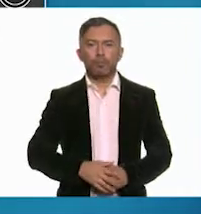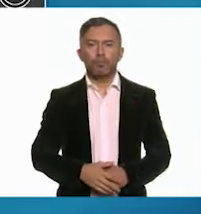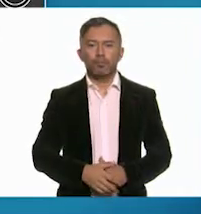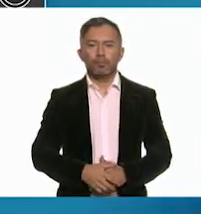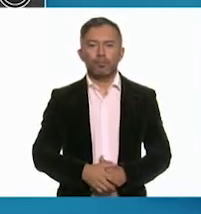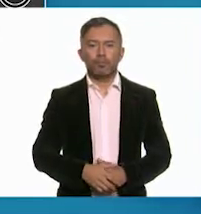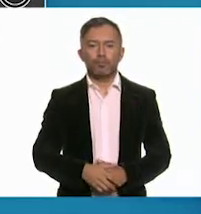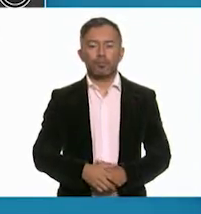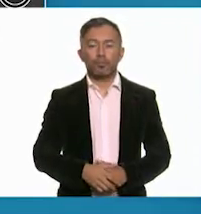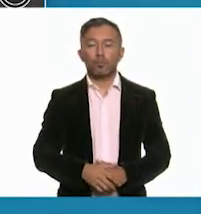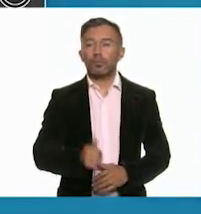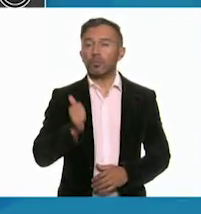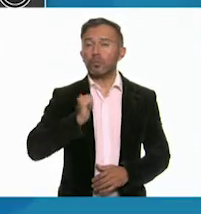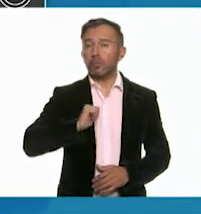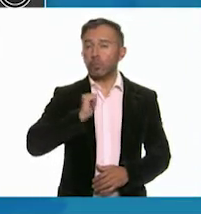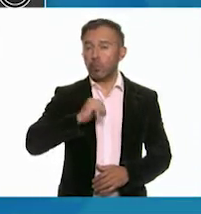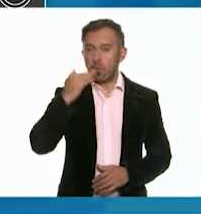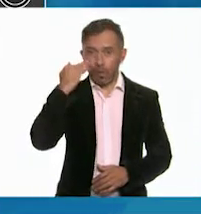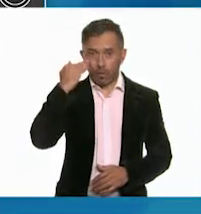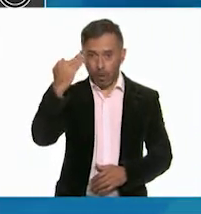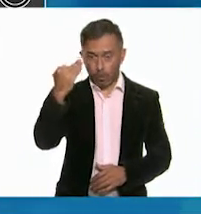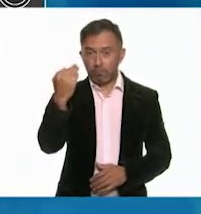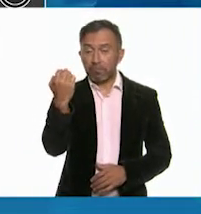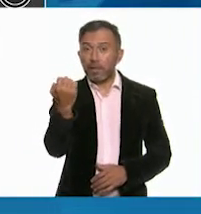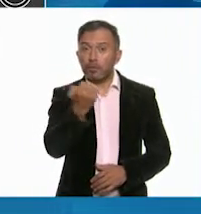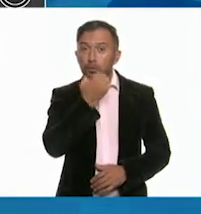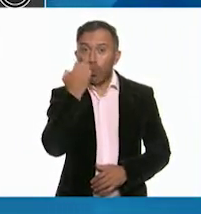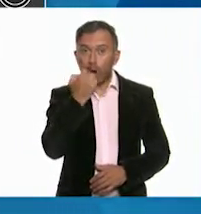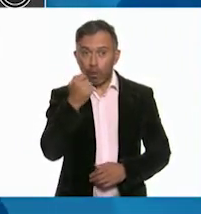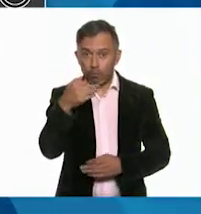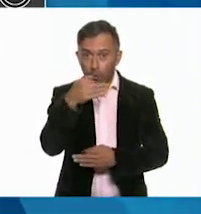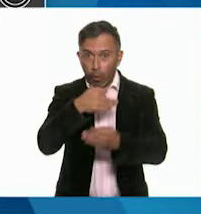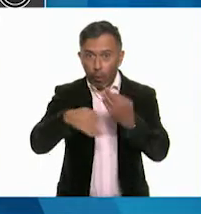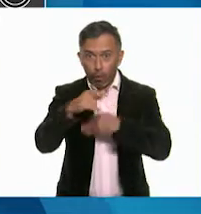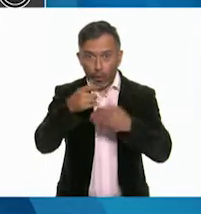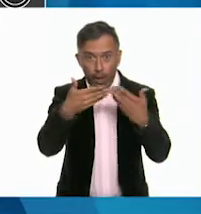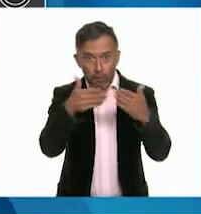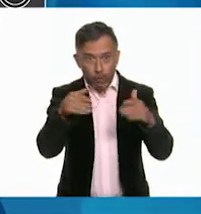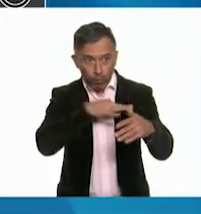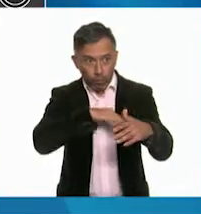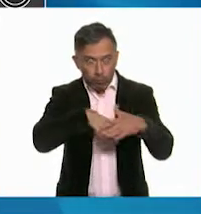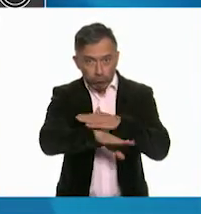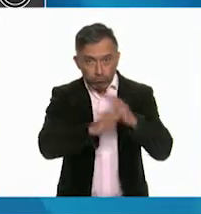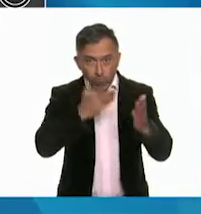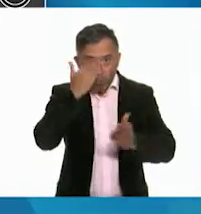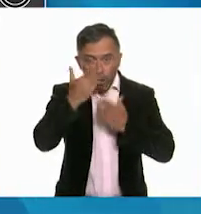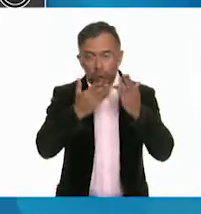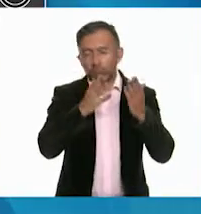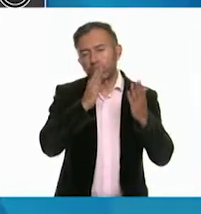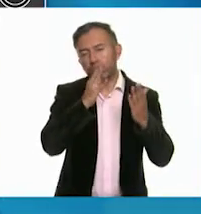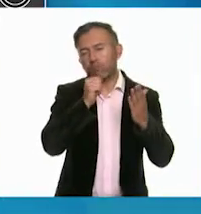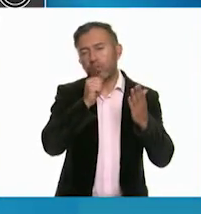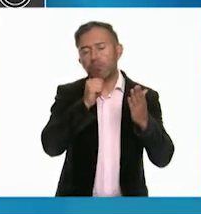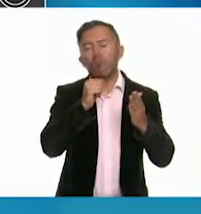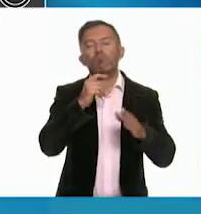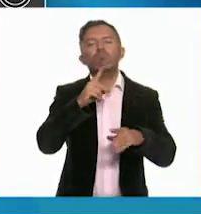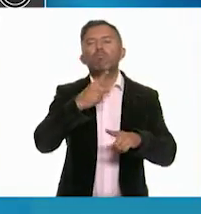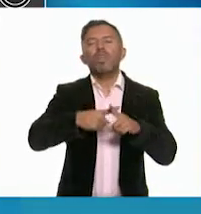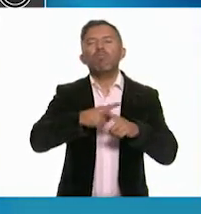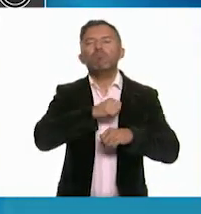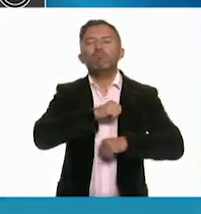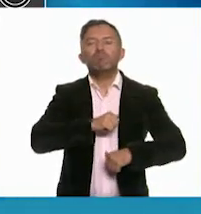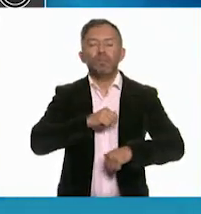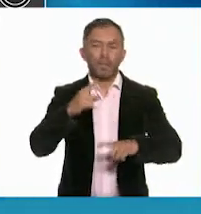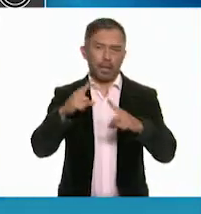En su época, la educación no estaba al alcance de todos y dependía mayormente de la Iglesia. Quienes tenían